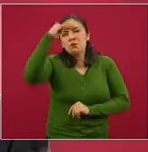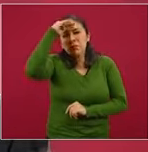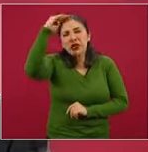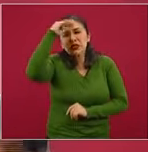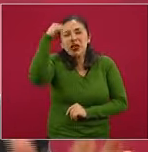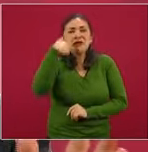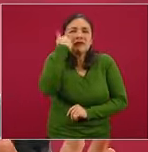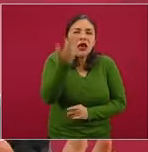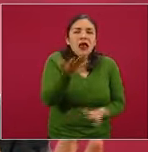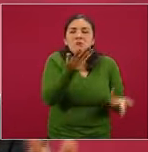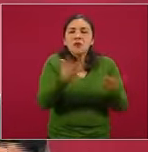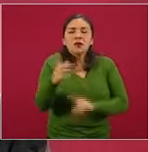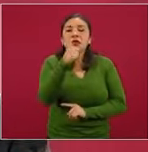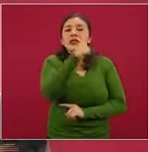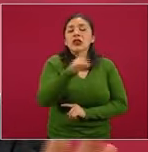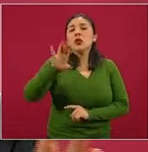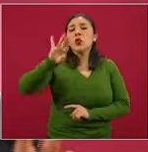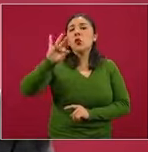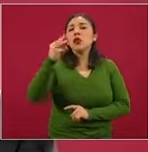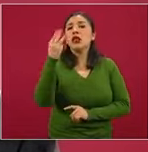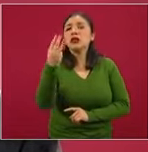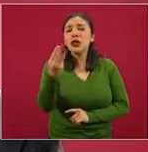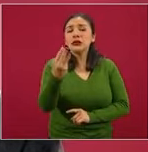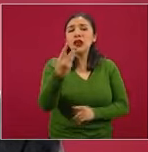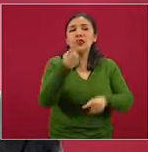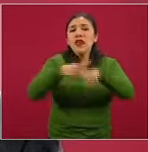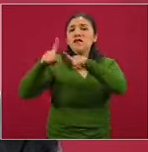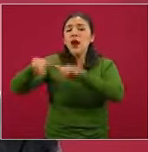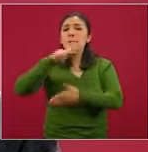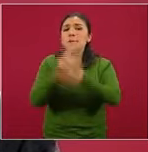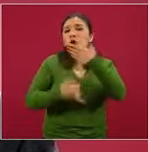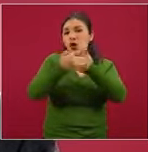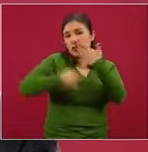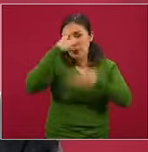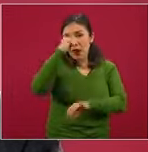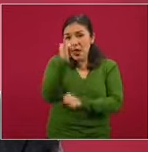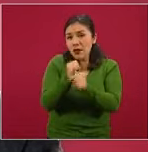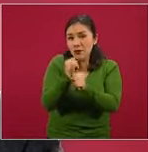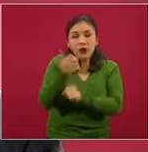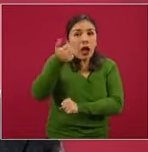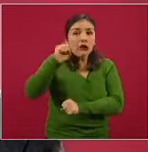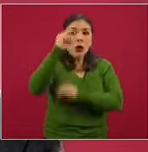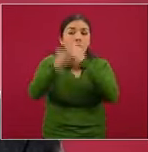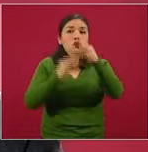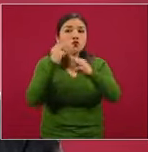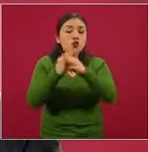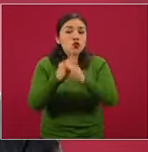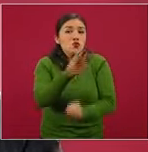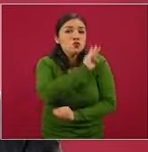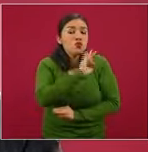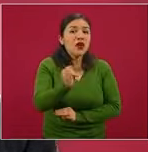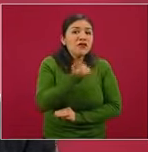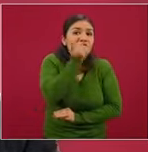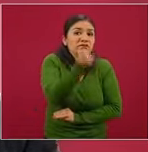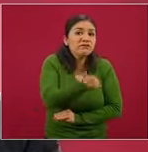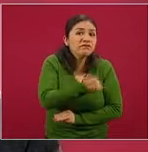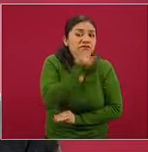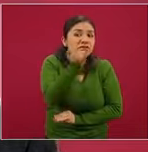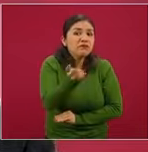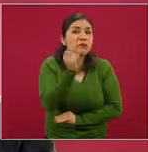expectativas en al menos 143 proyectos de investigación en todo el mundo de posibles, vamos a